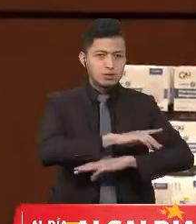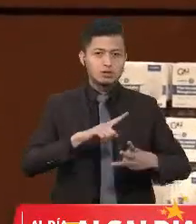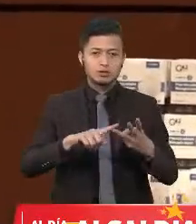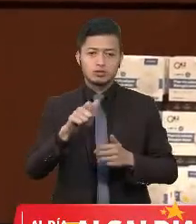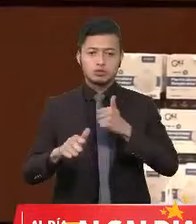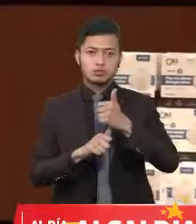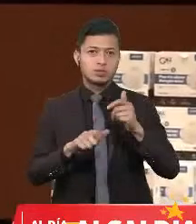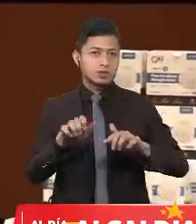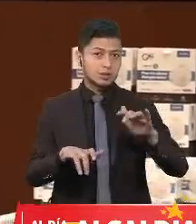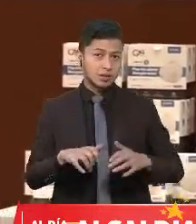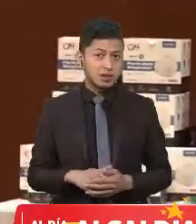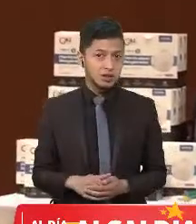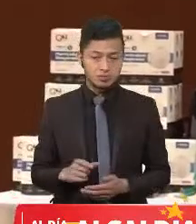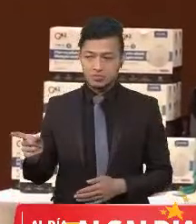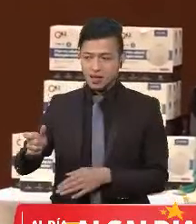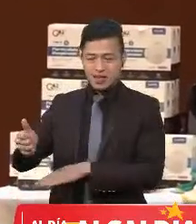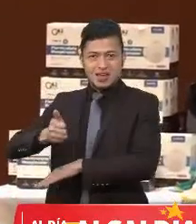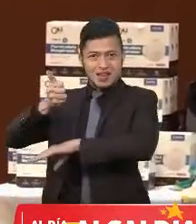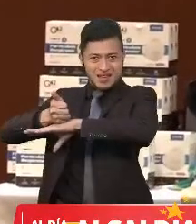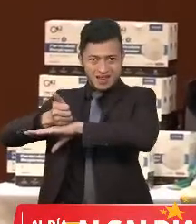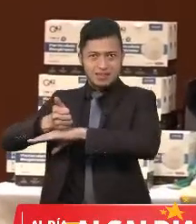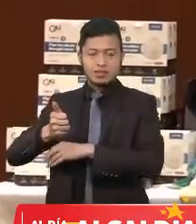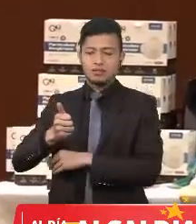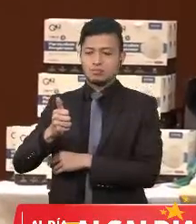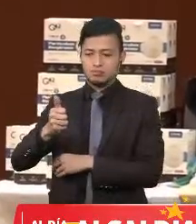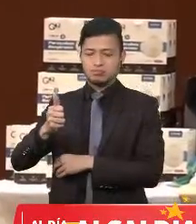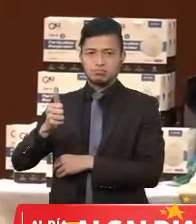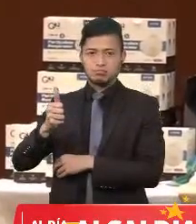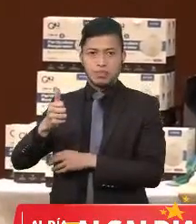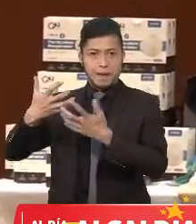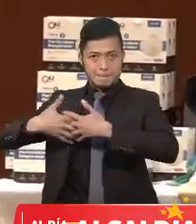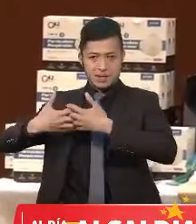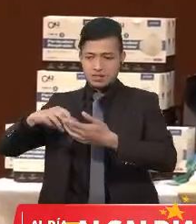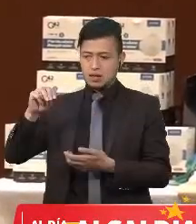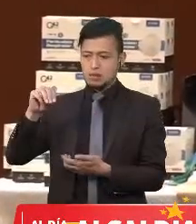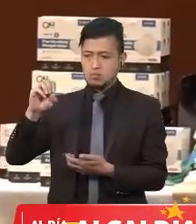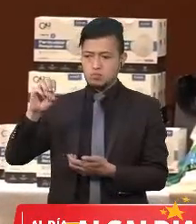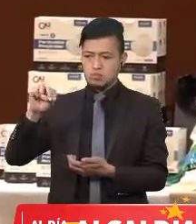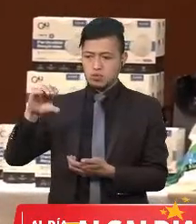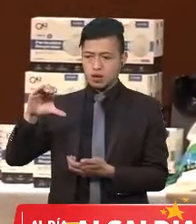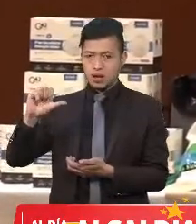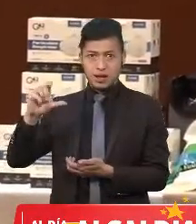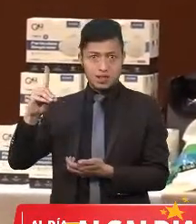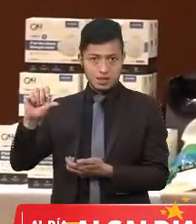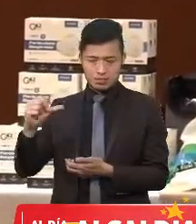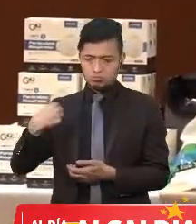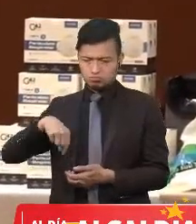Carlos Carrillo, gerente general de Moncada Holding y de toda nuestra compañía,